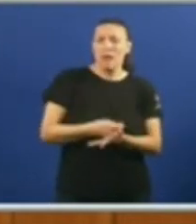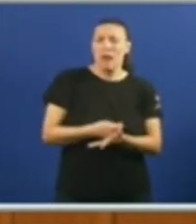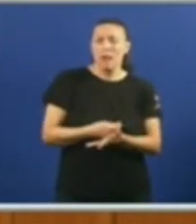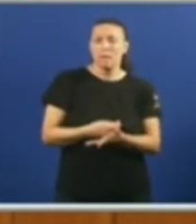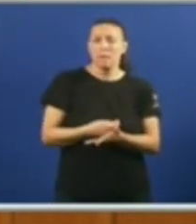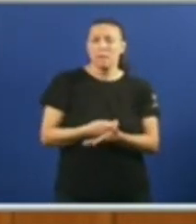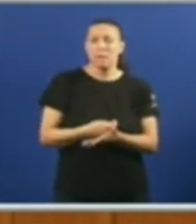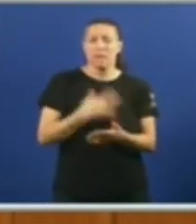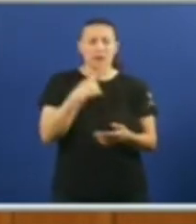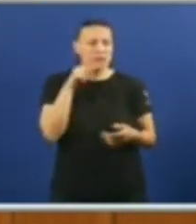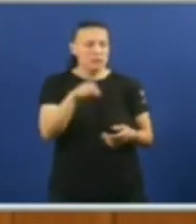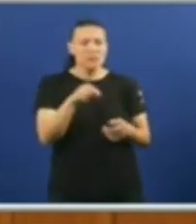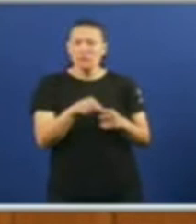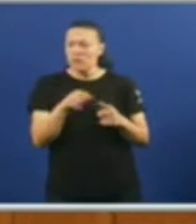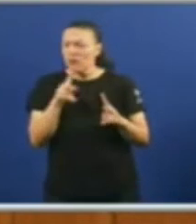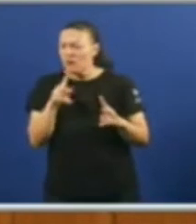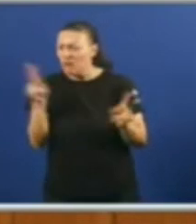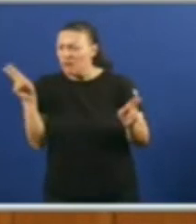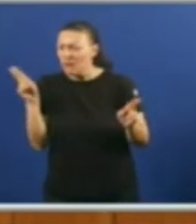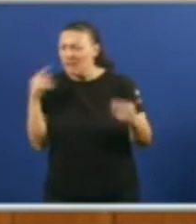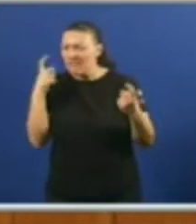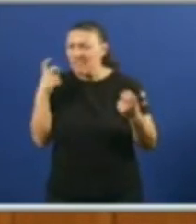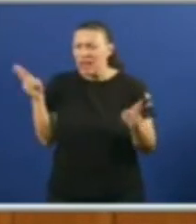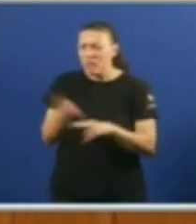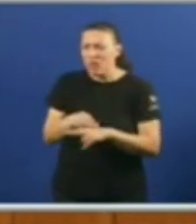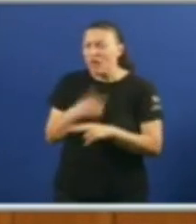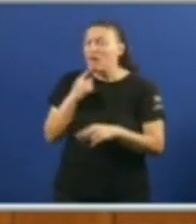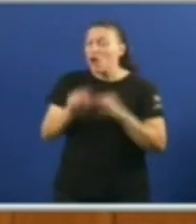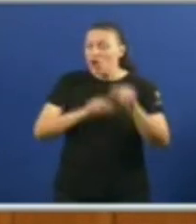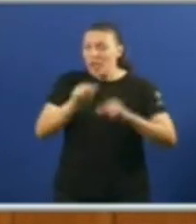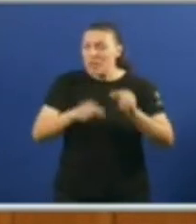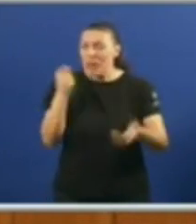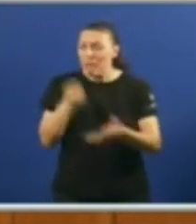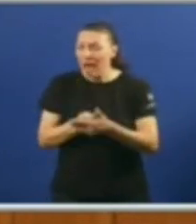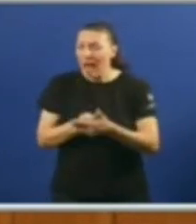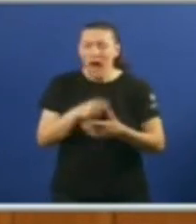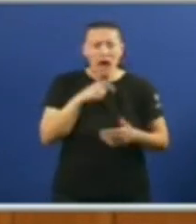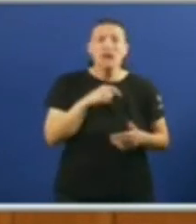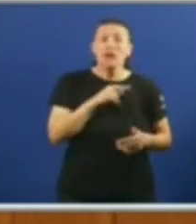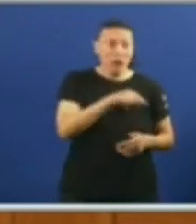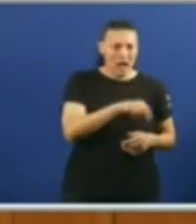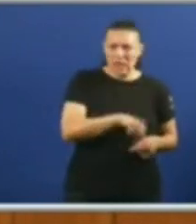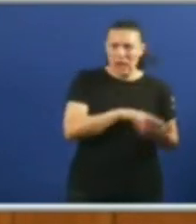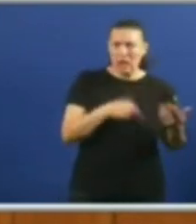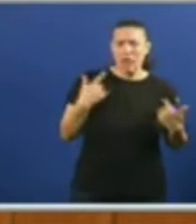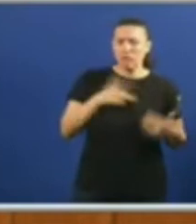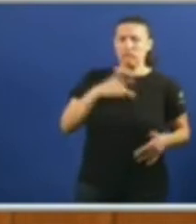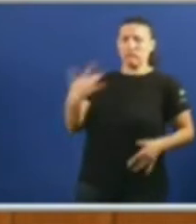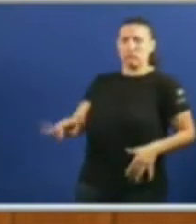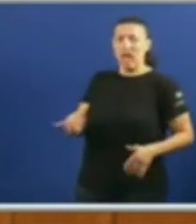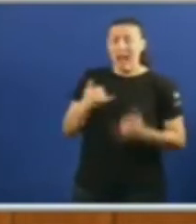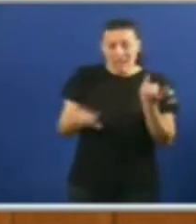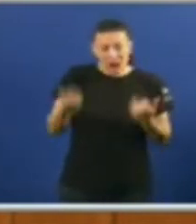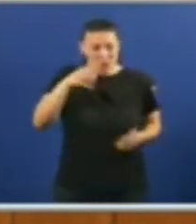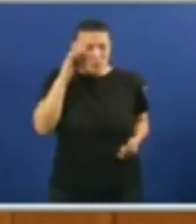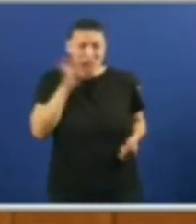dicir, que aquí se impugna ese principio de que quen contamina paga, e o que facemos é que quen produce paga, e pagamos os galegos